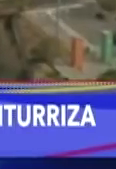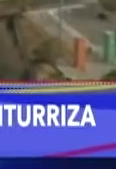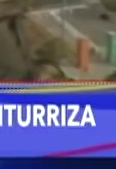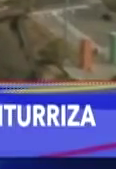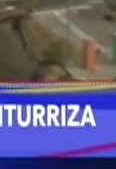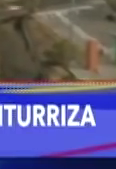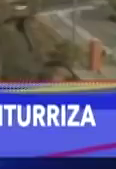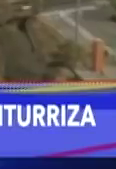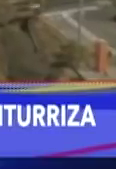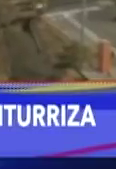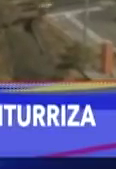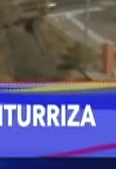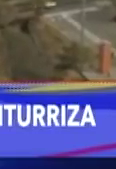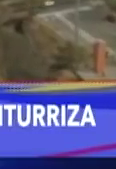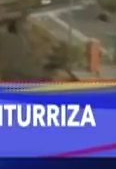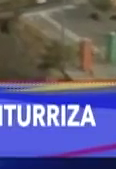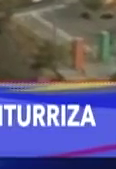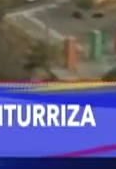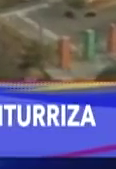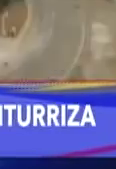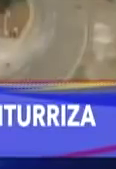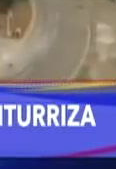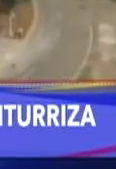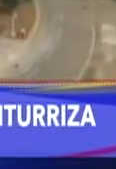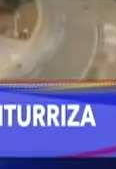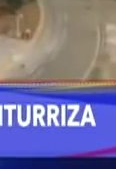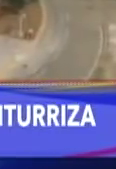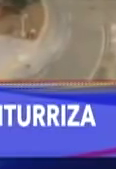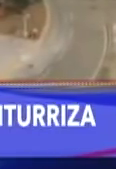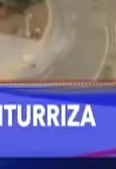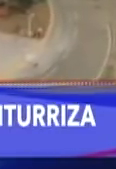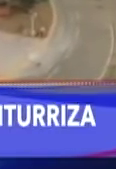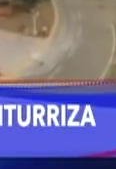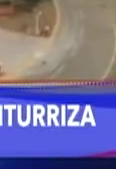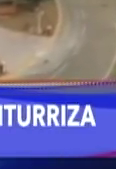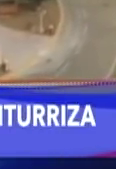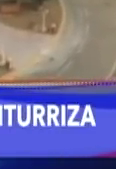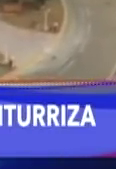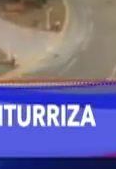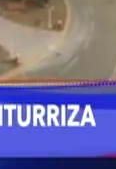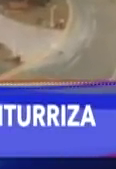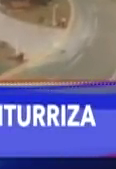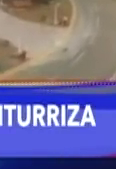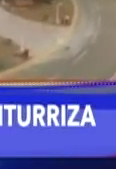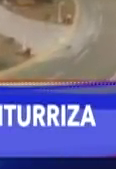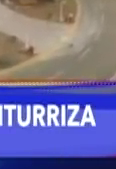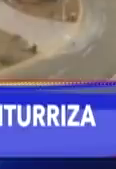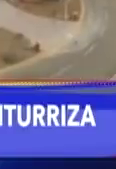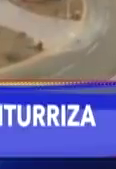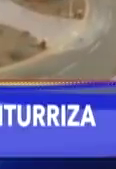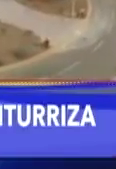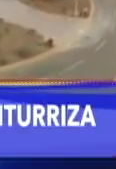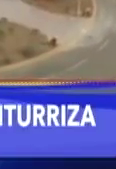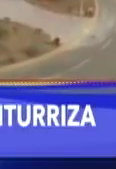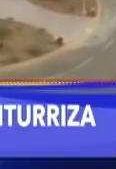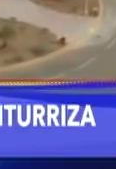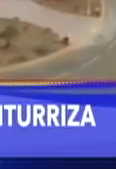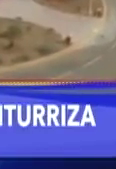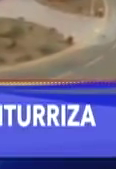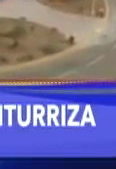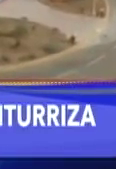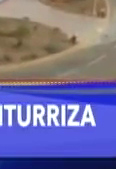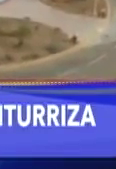cívico-militar. 3 meses de paz. Y lo que viene, y de trabajo, perseverancia,